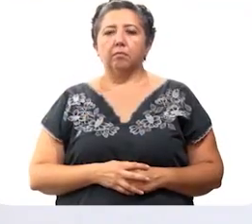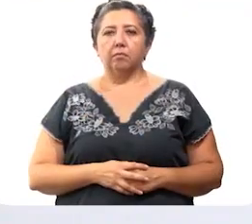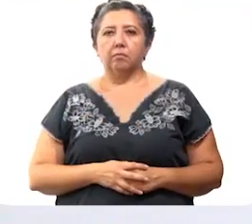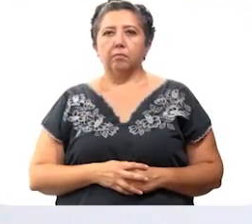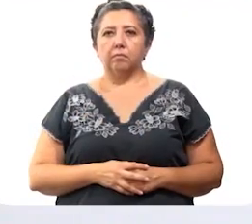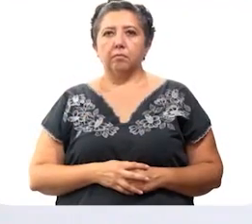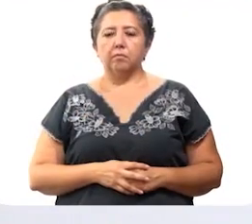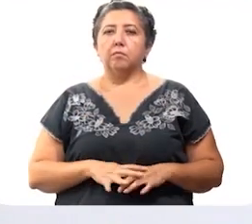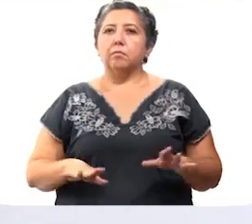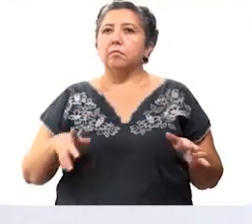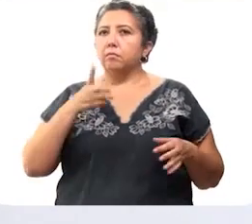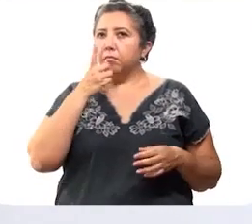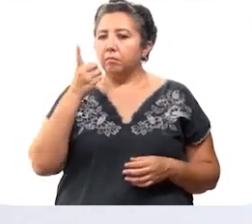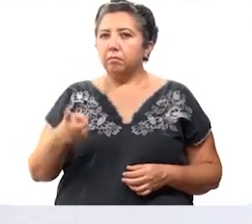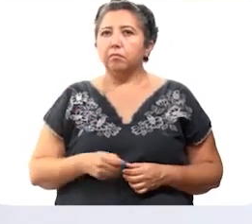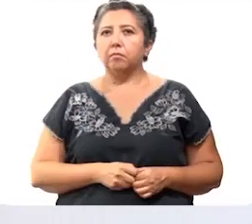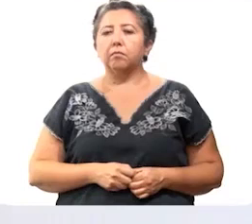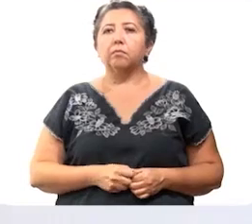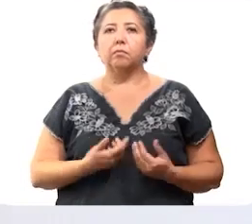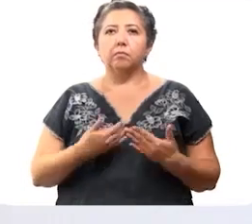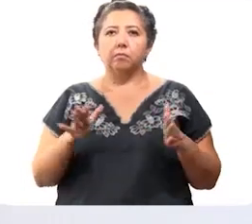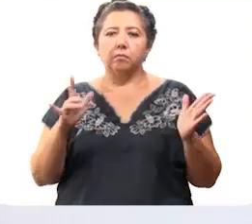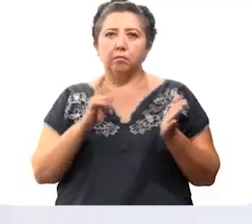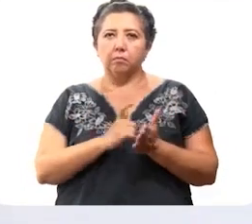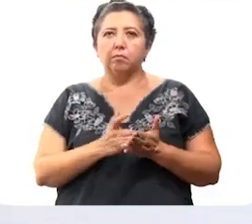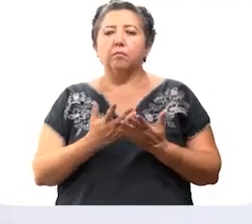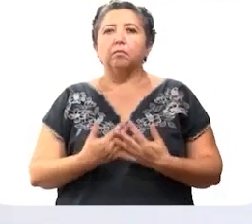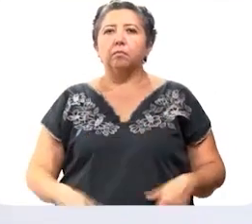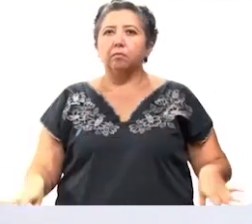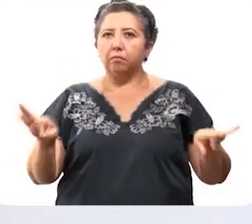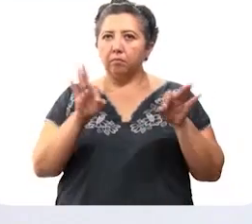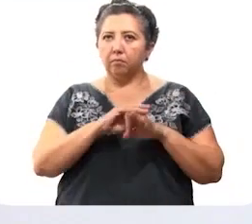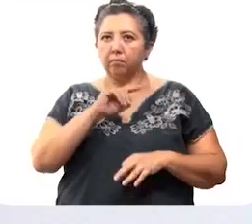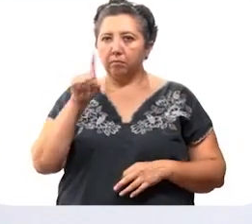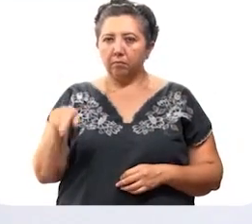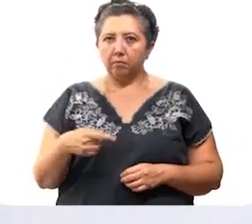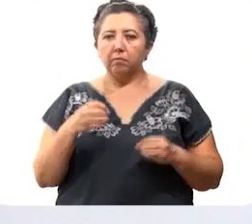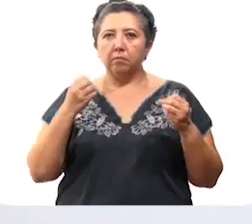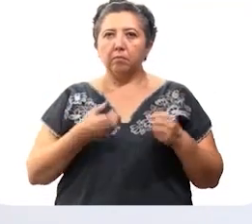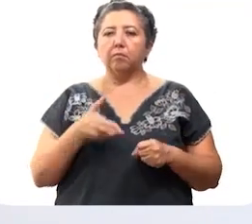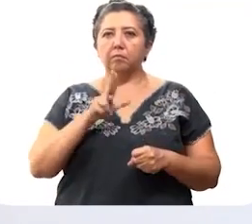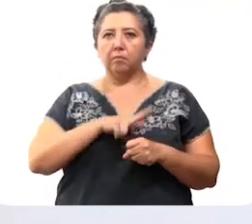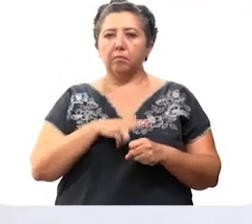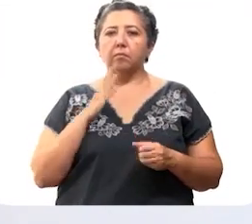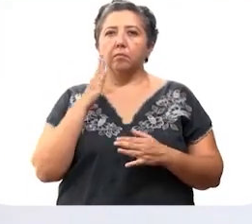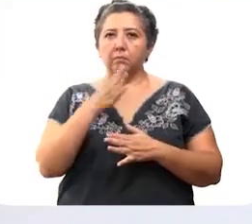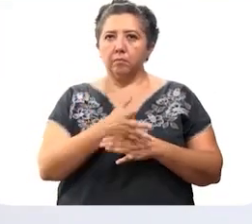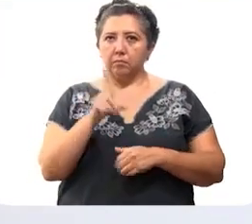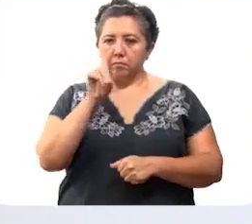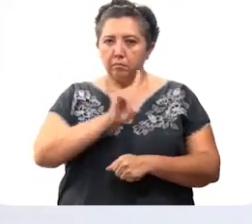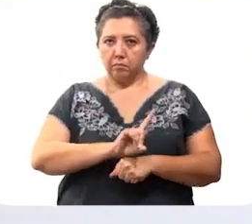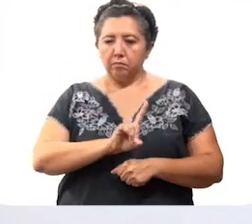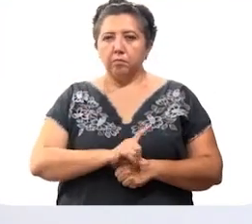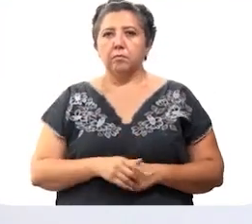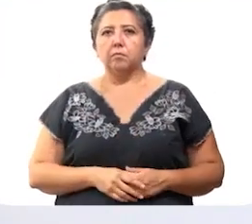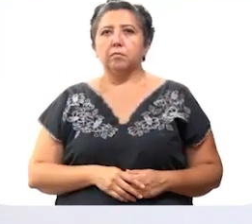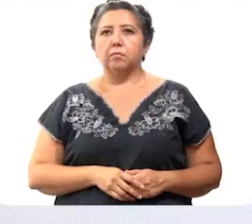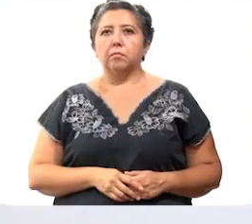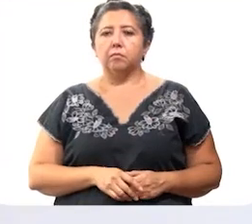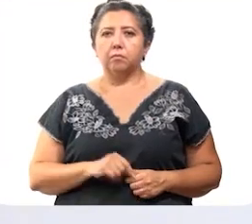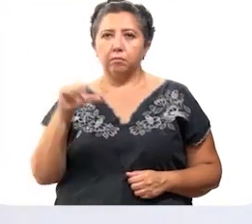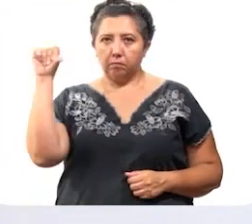Armadas. Como se ha señalado, en la reapertura económica los datos más importantes son la ocupación hospitalaria y los ingresos